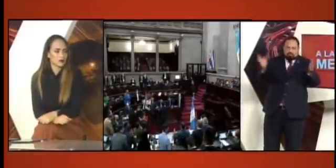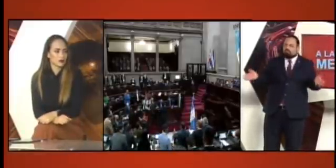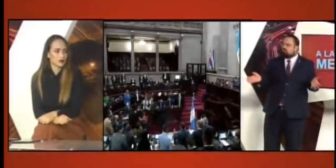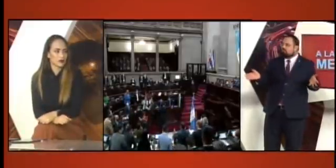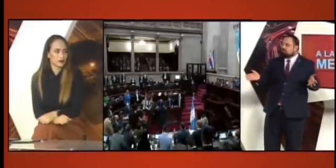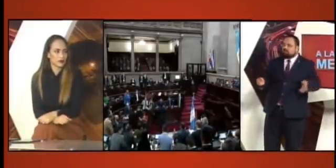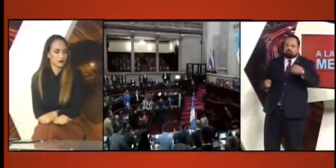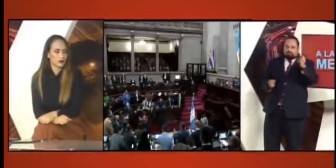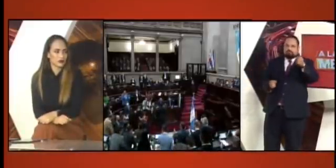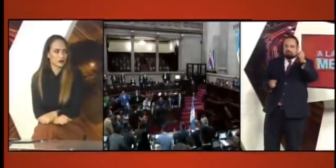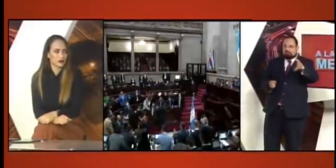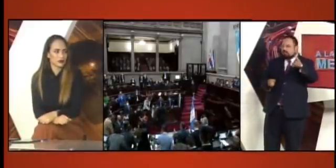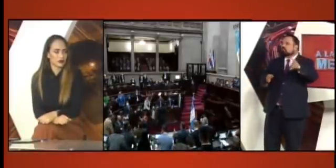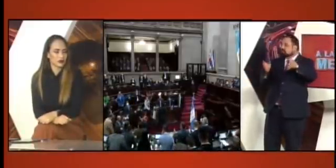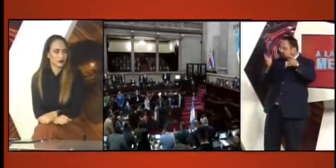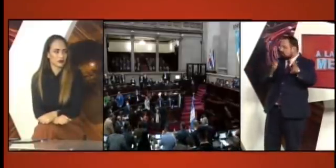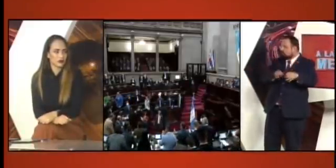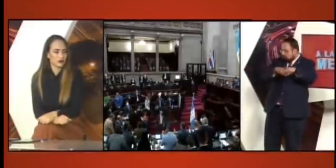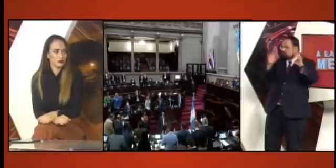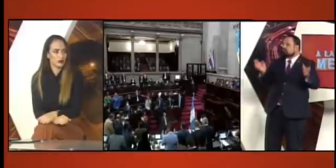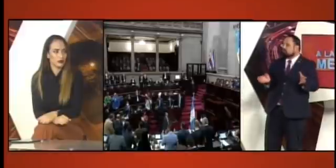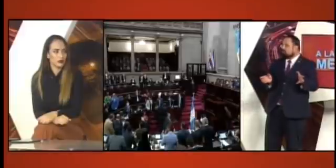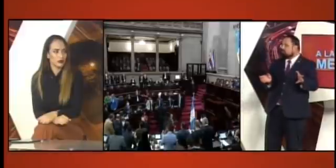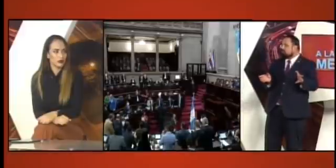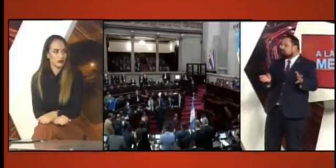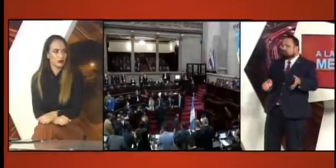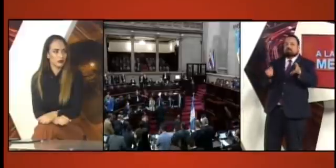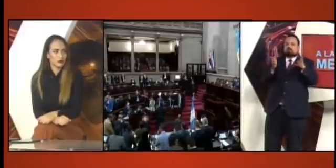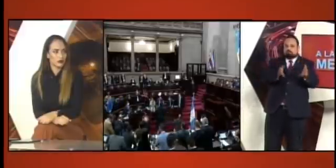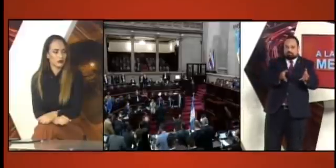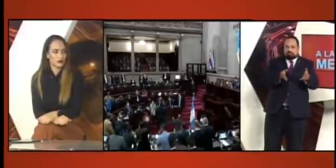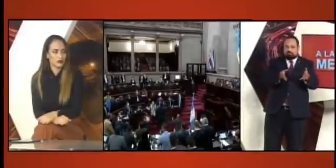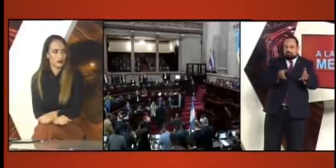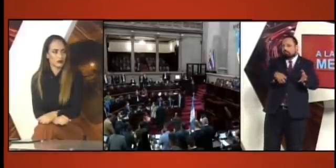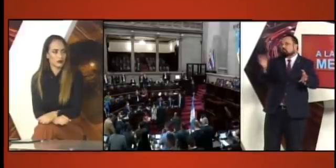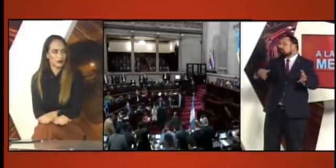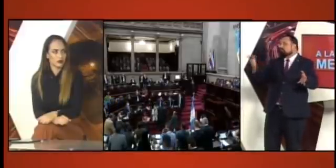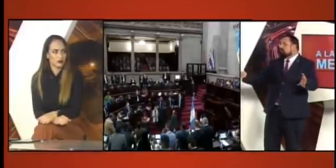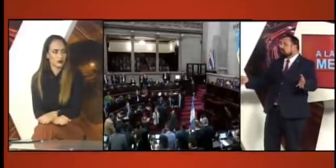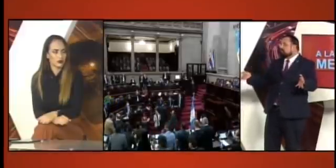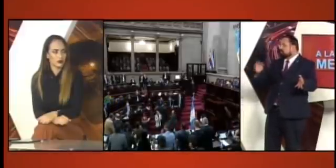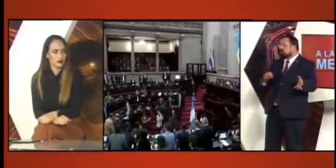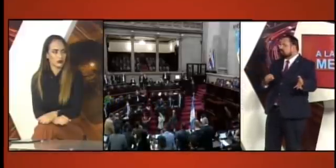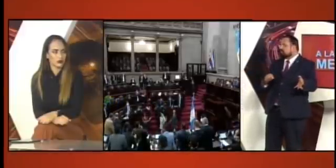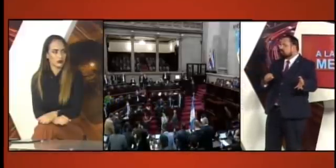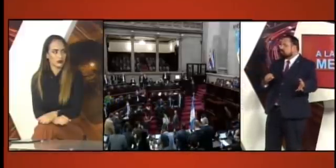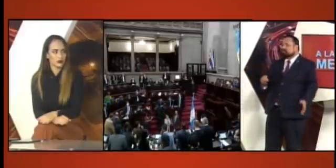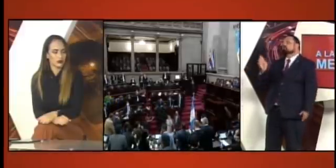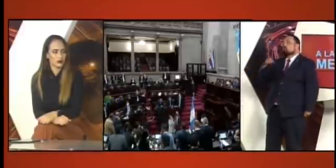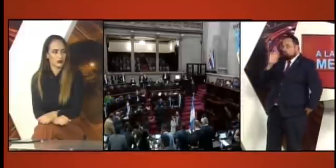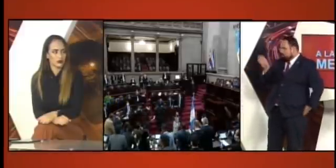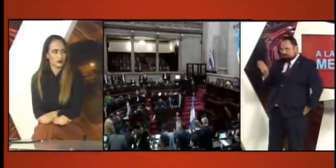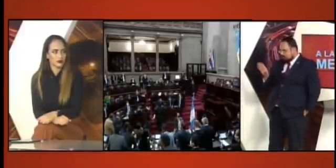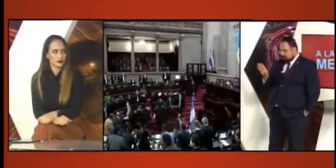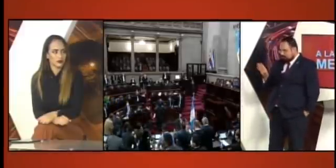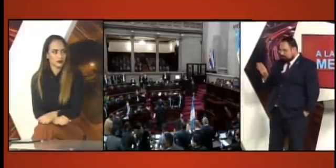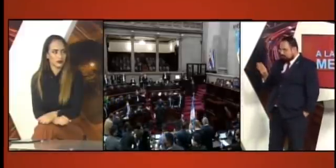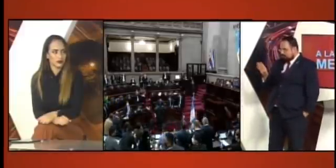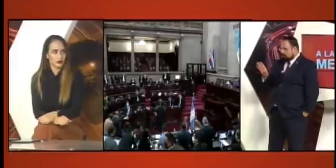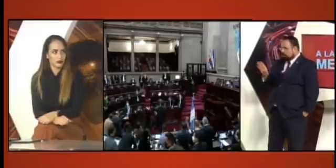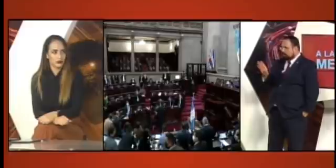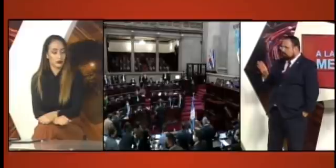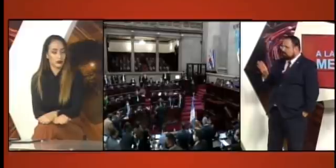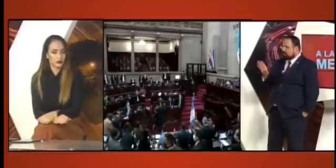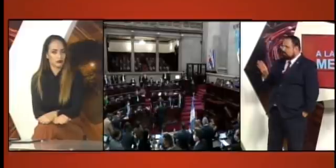sí o no y entonces que nos digan si se impro 2 y se probó completamente o si se ímprobo de todas maneras las medidas estarían vigentes lo cual sería altamente